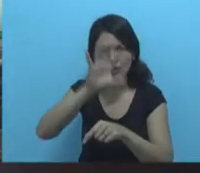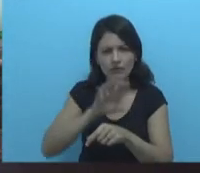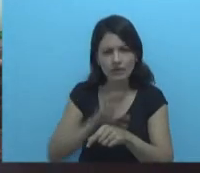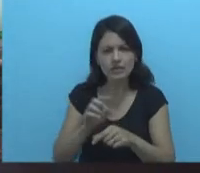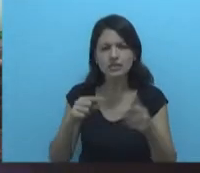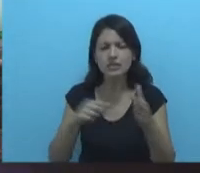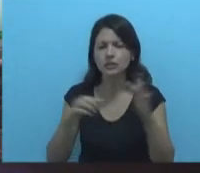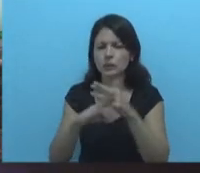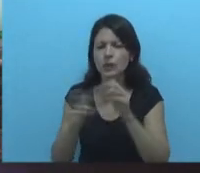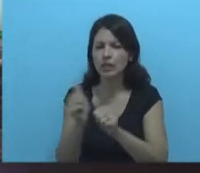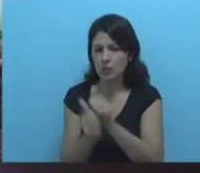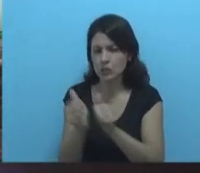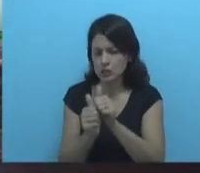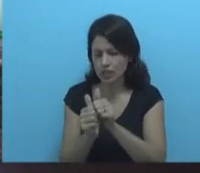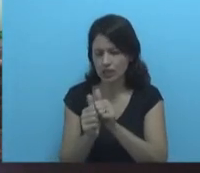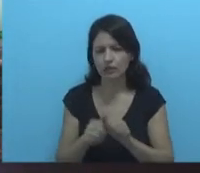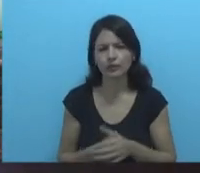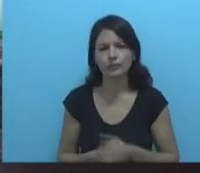Proyecto de comunicación